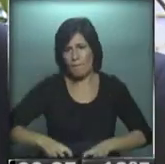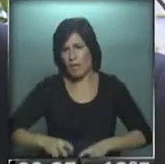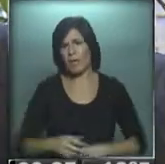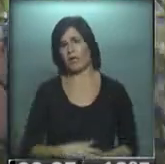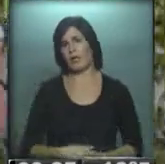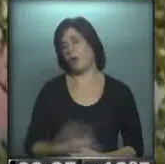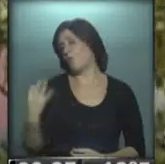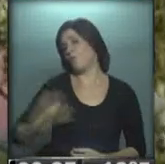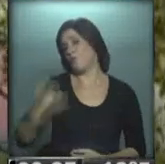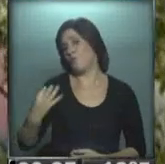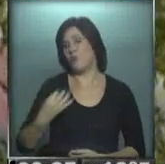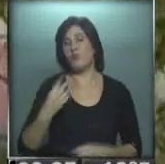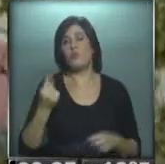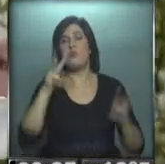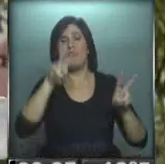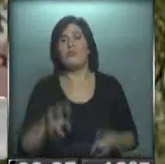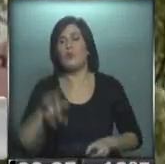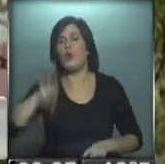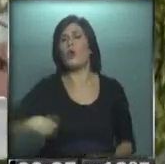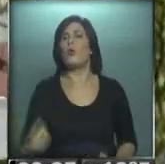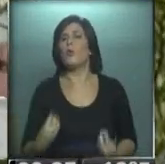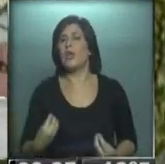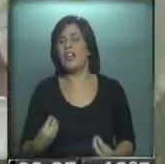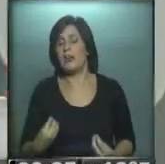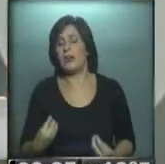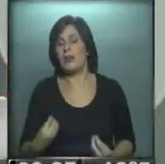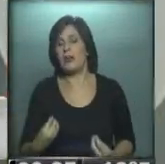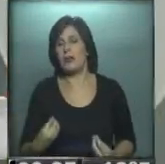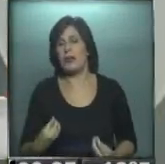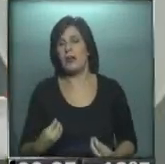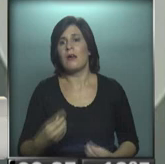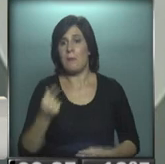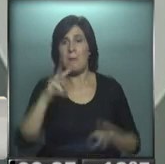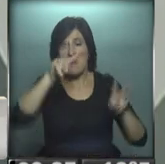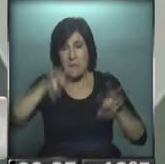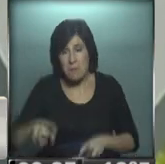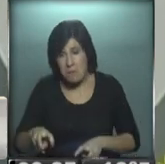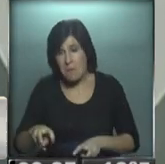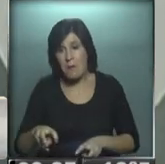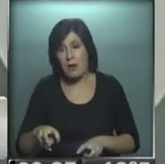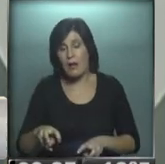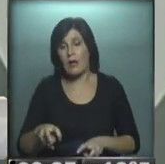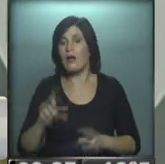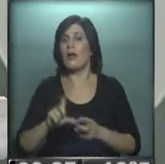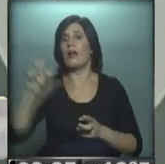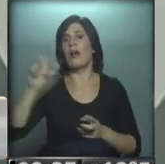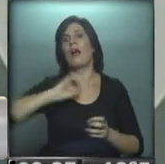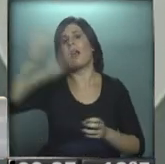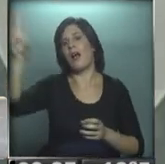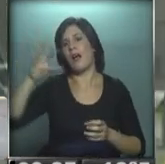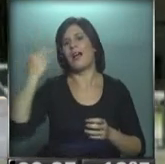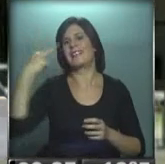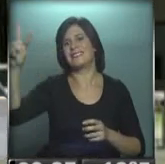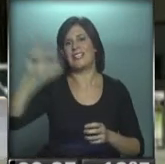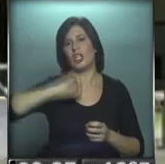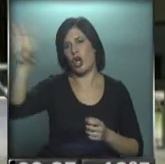Muy buena parte de esa renta que captaron fue transferida al exterior por Repsol